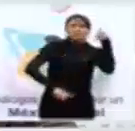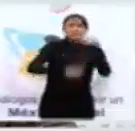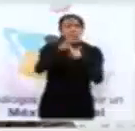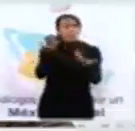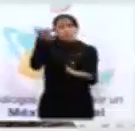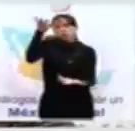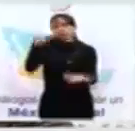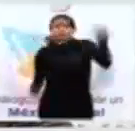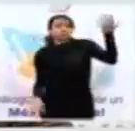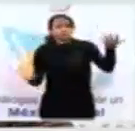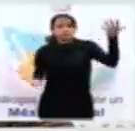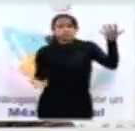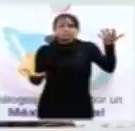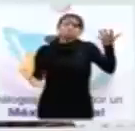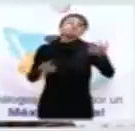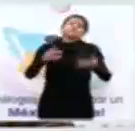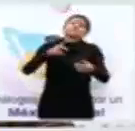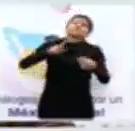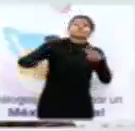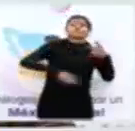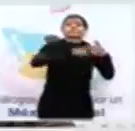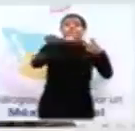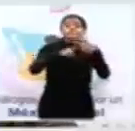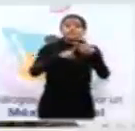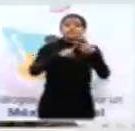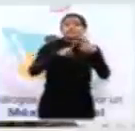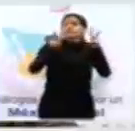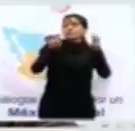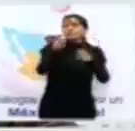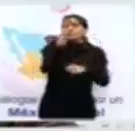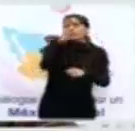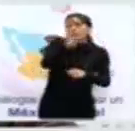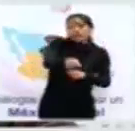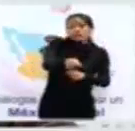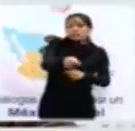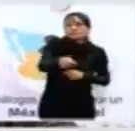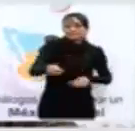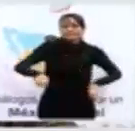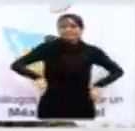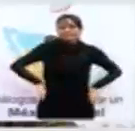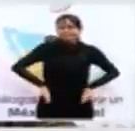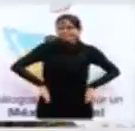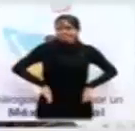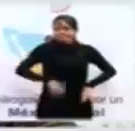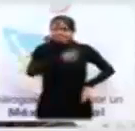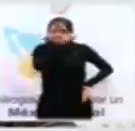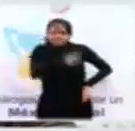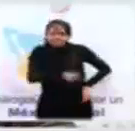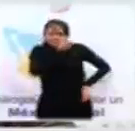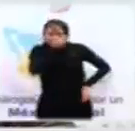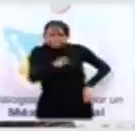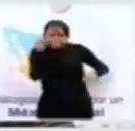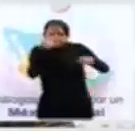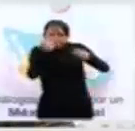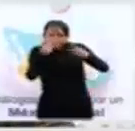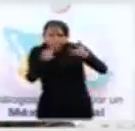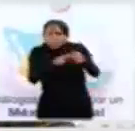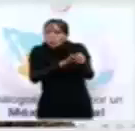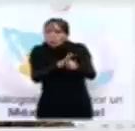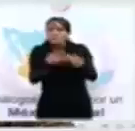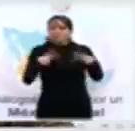sería el primero. El segundo, una serie de características que tienen nuestros productores. Y la